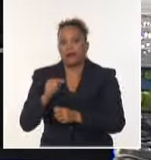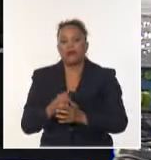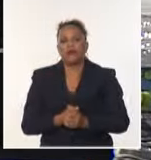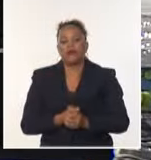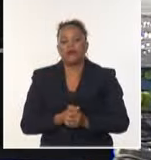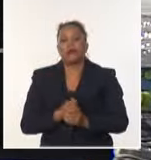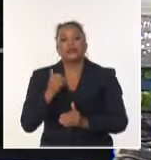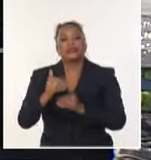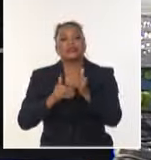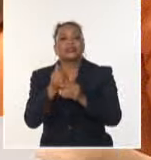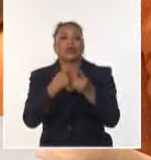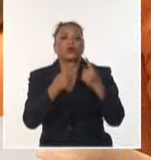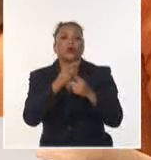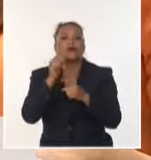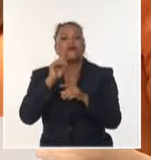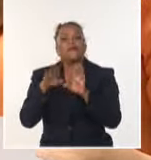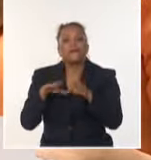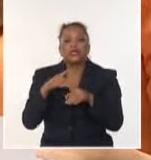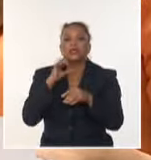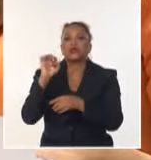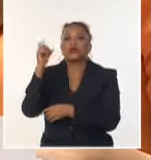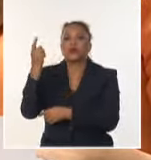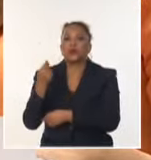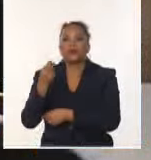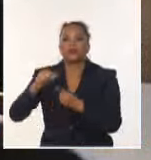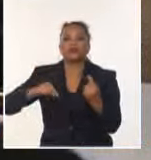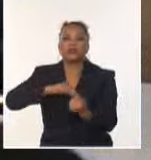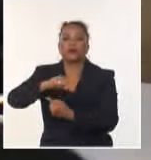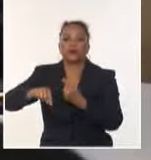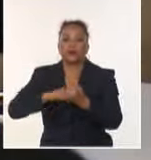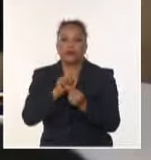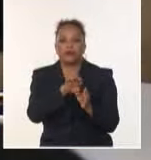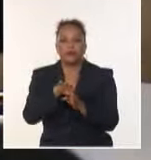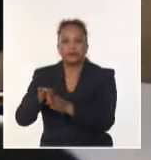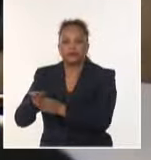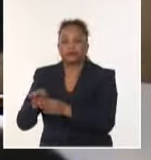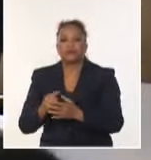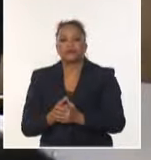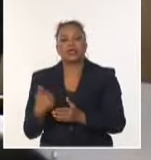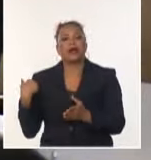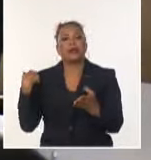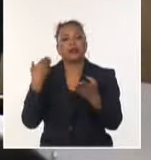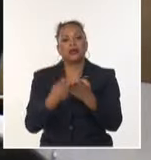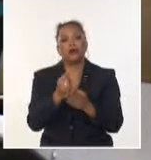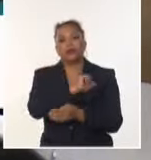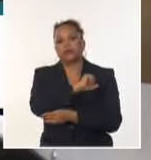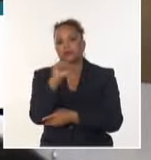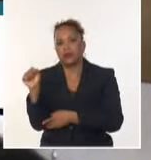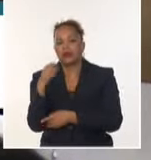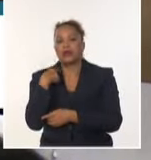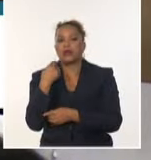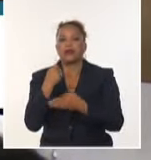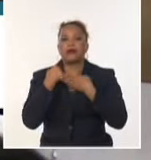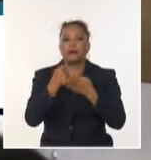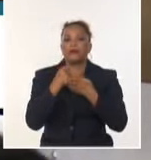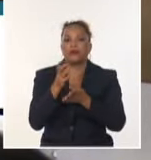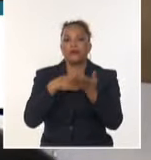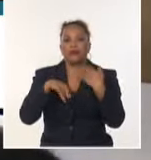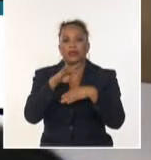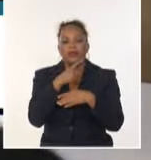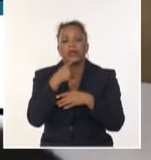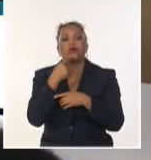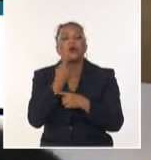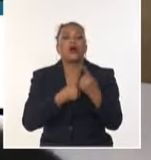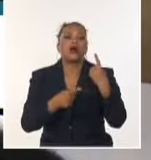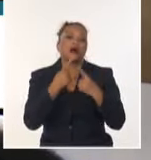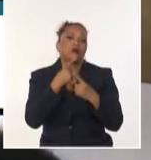han transitado en algunos casos a la economía circular. Hemos logrado con el trabajo y con el apoyo del Ministerio y de sus OSDE algunos